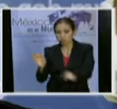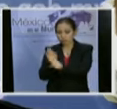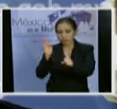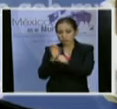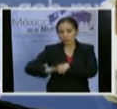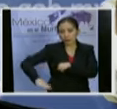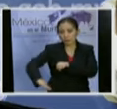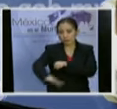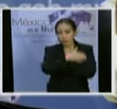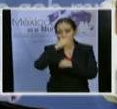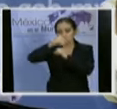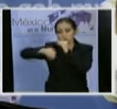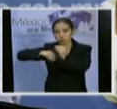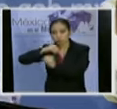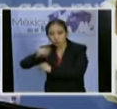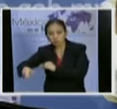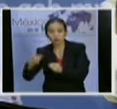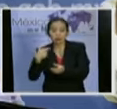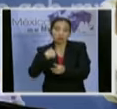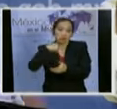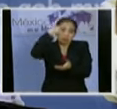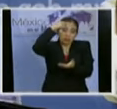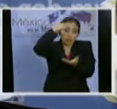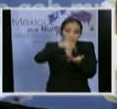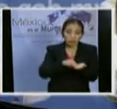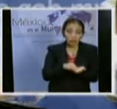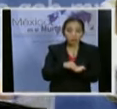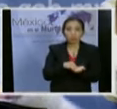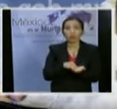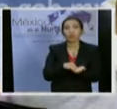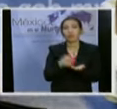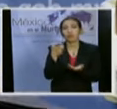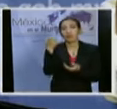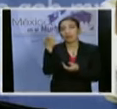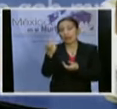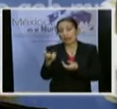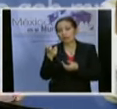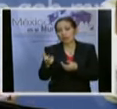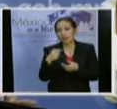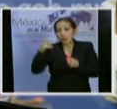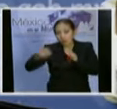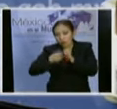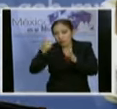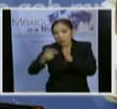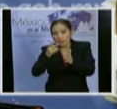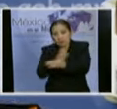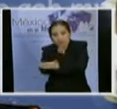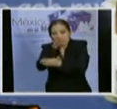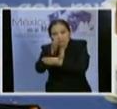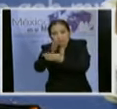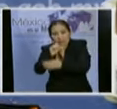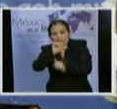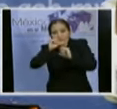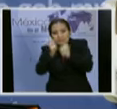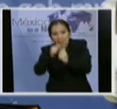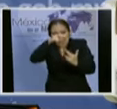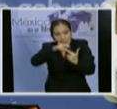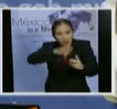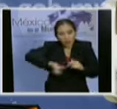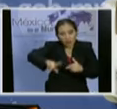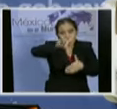del medio ambiente sustantivos. Nos parece que la incidencia de la sociedad civil en lo regional,